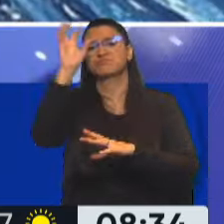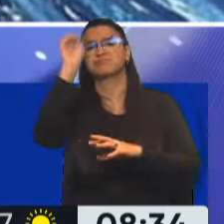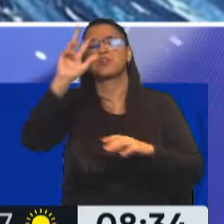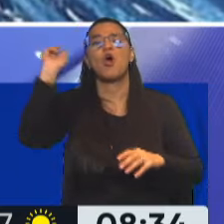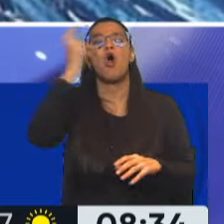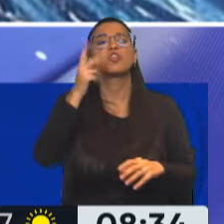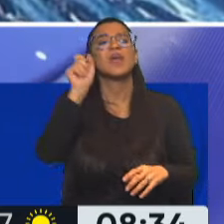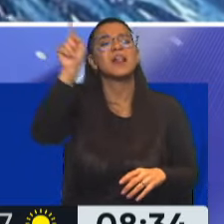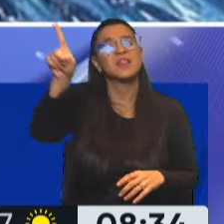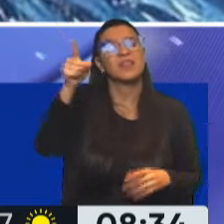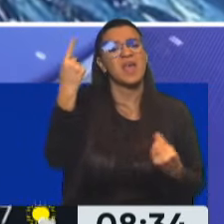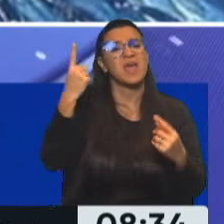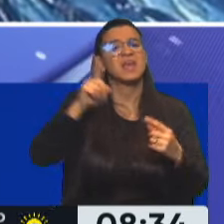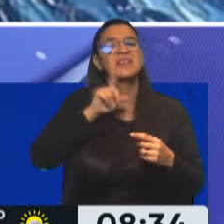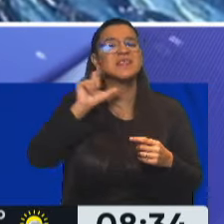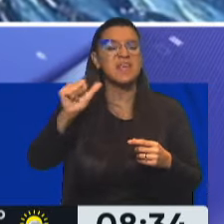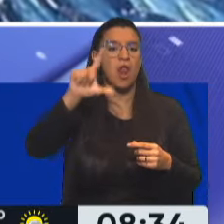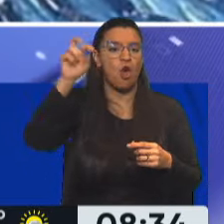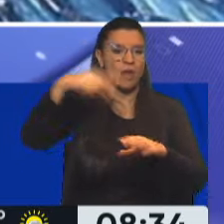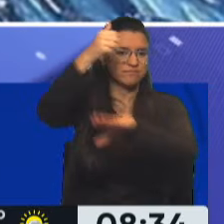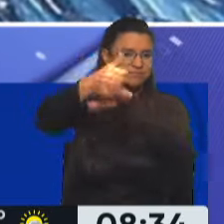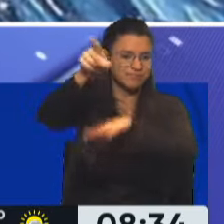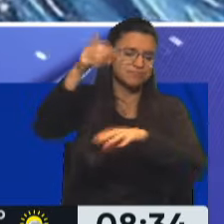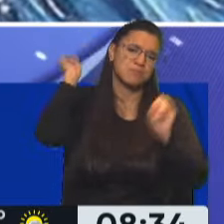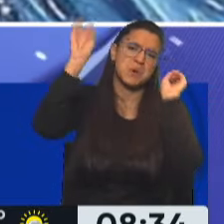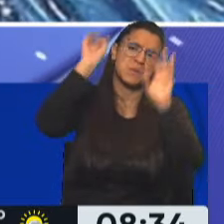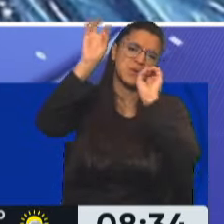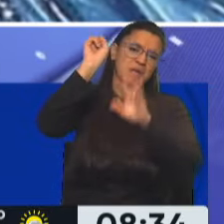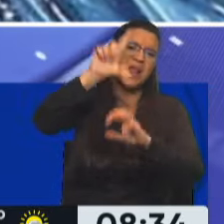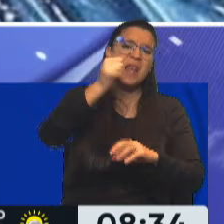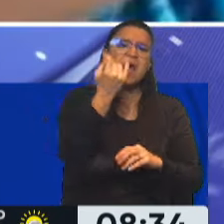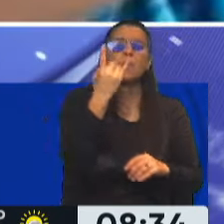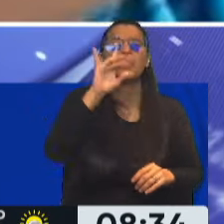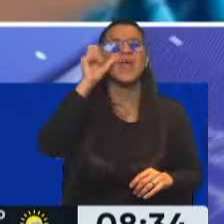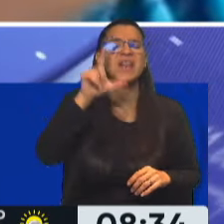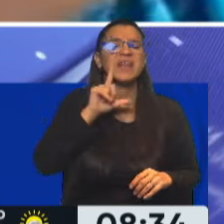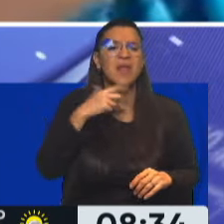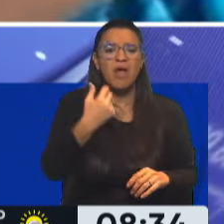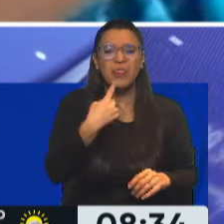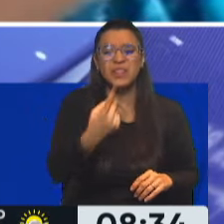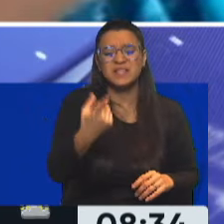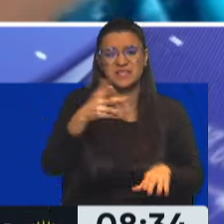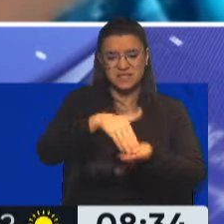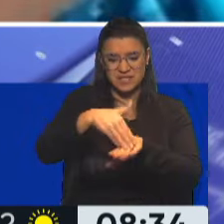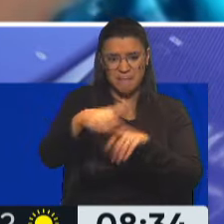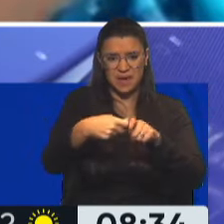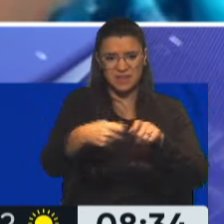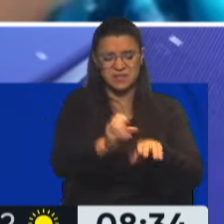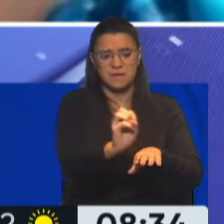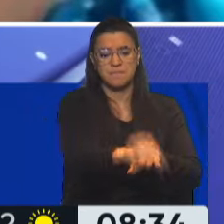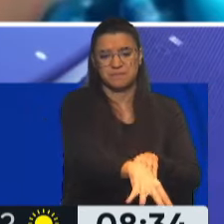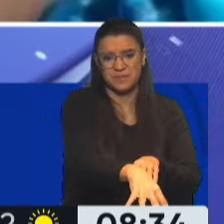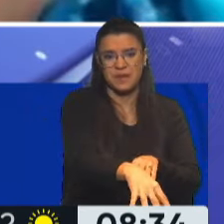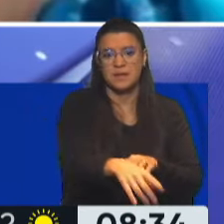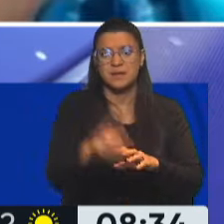alojaba la audelina la tía de loan es laudelina quien había asegurado que había plantado una zapatilla de loan en el marco de los